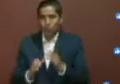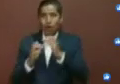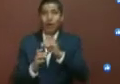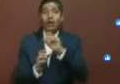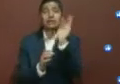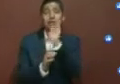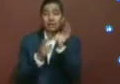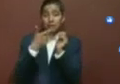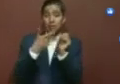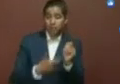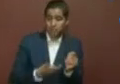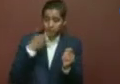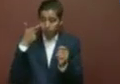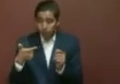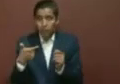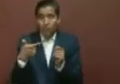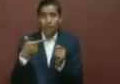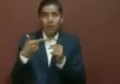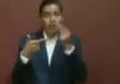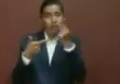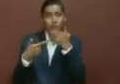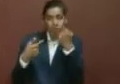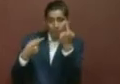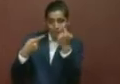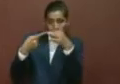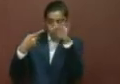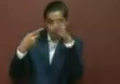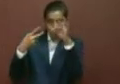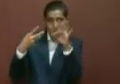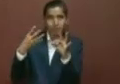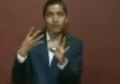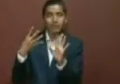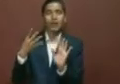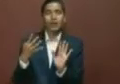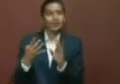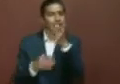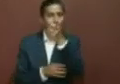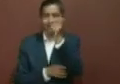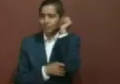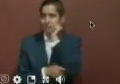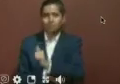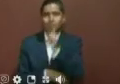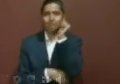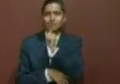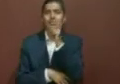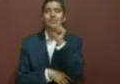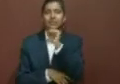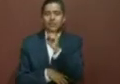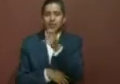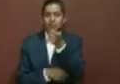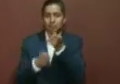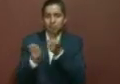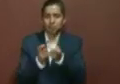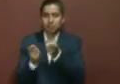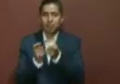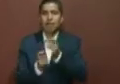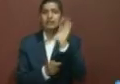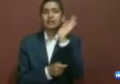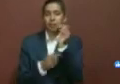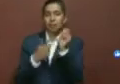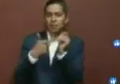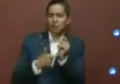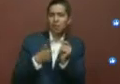las armas reúnan los requisitos. Y entonces, eso sí lo estamos permanentemente monitoreando, porque si no armamos a gente